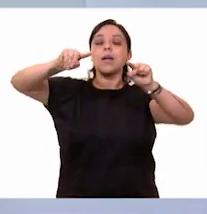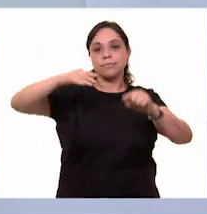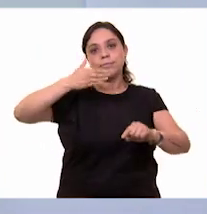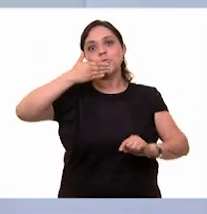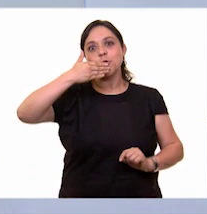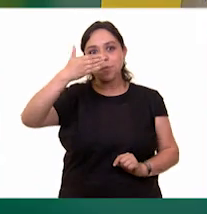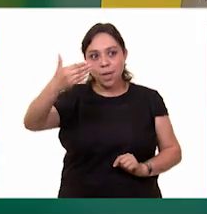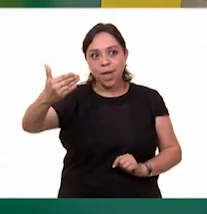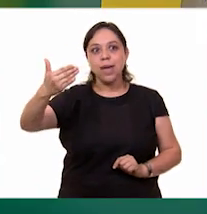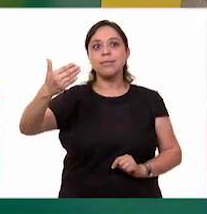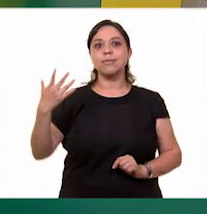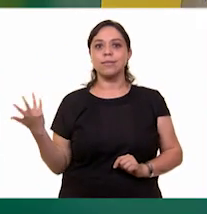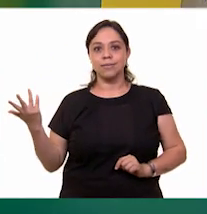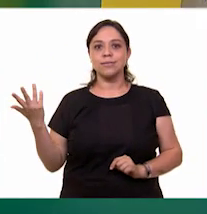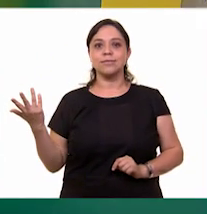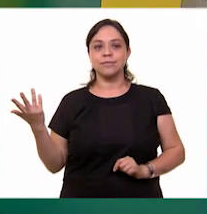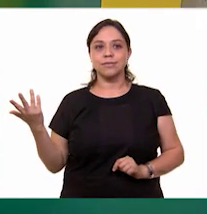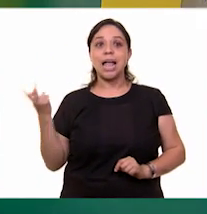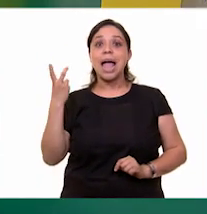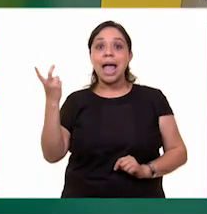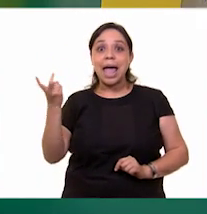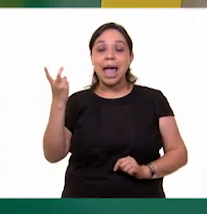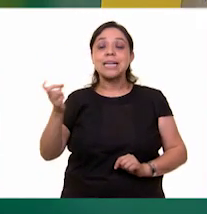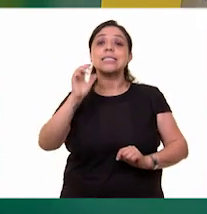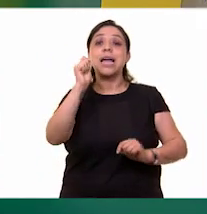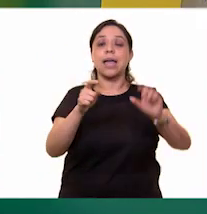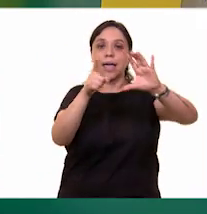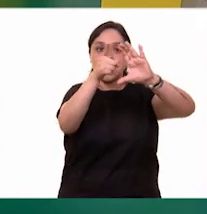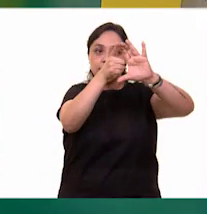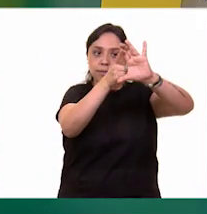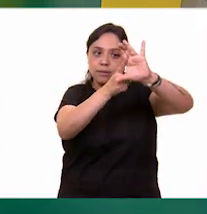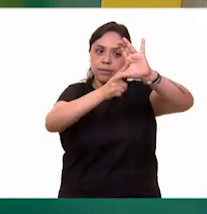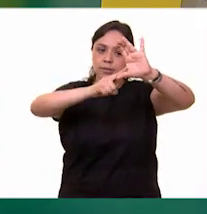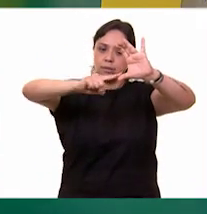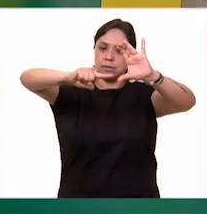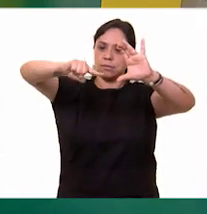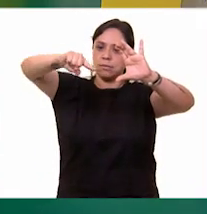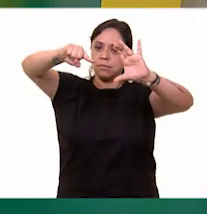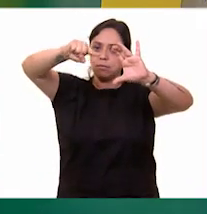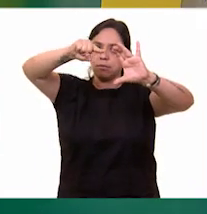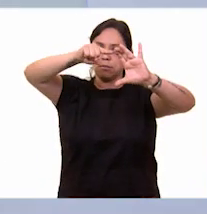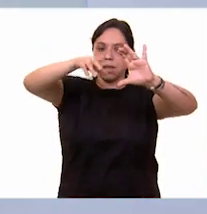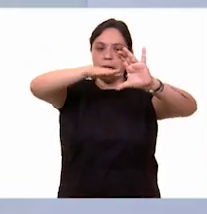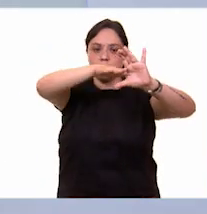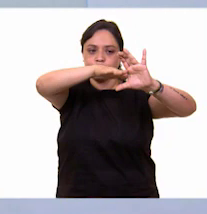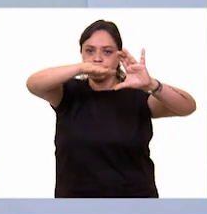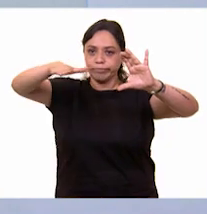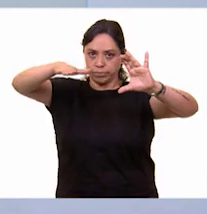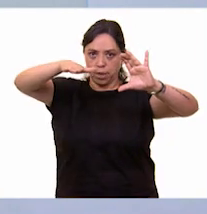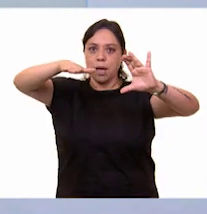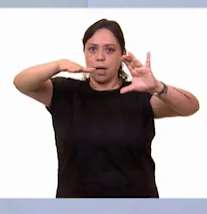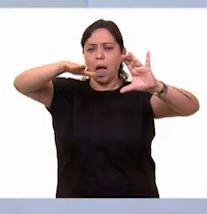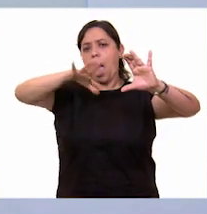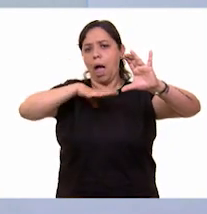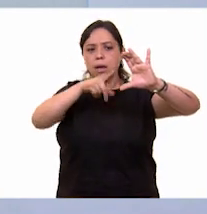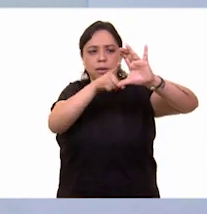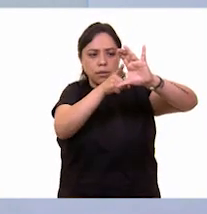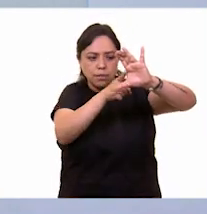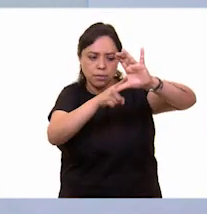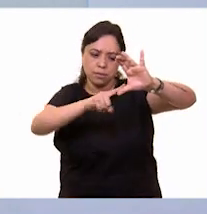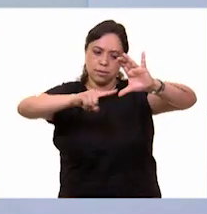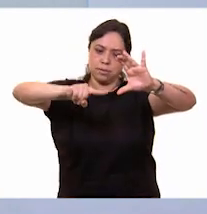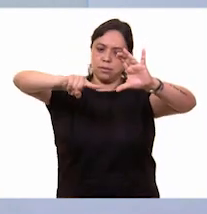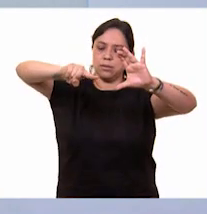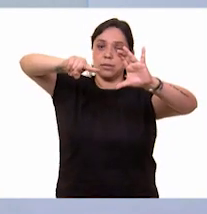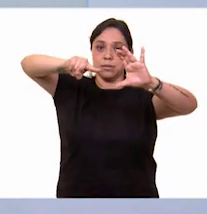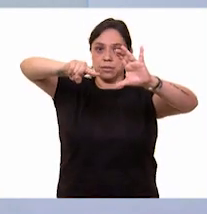Claro, esto es un medio círculo y también tiene un lado curvo y